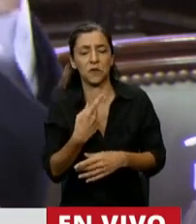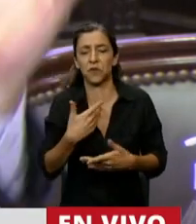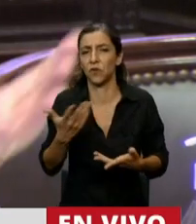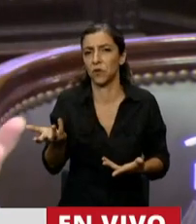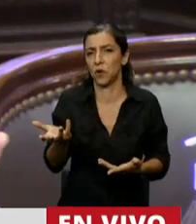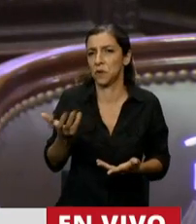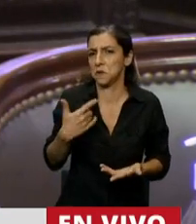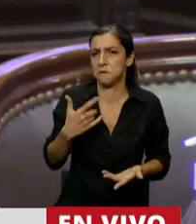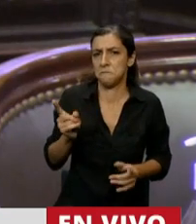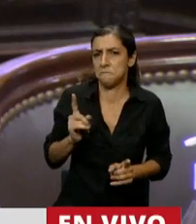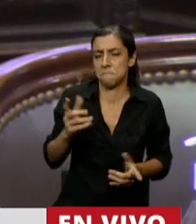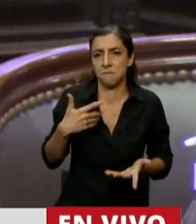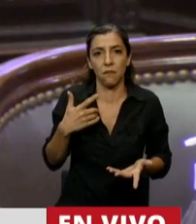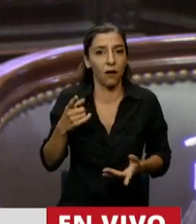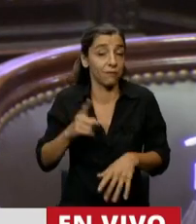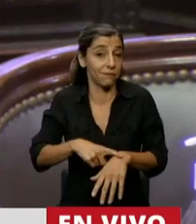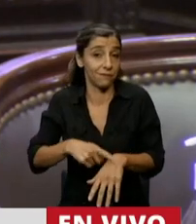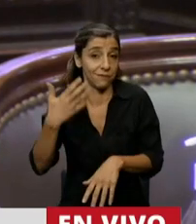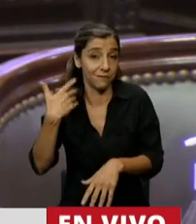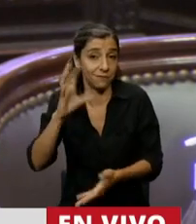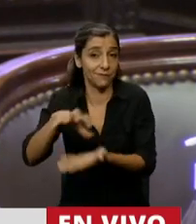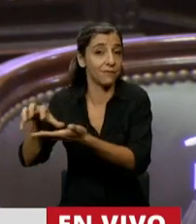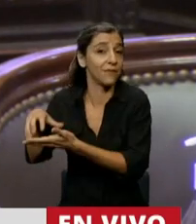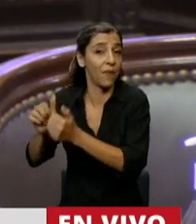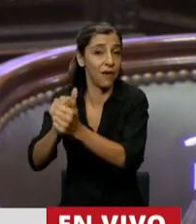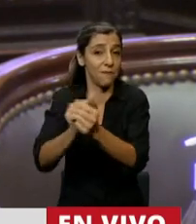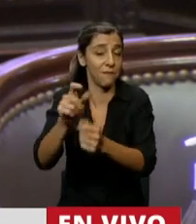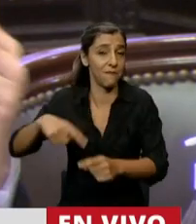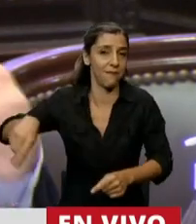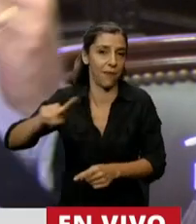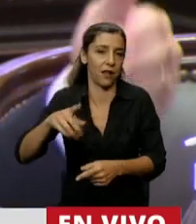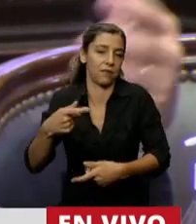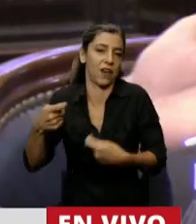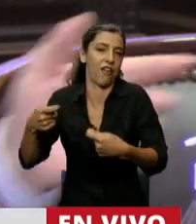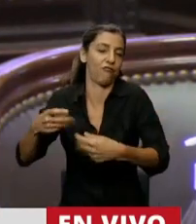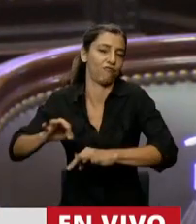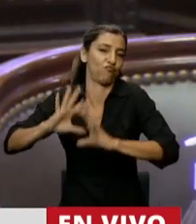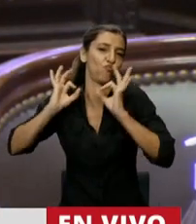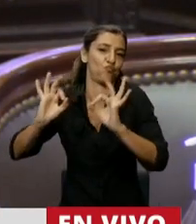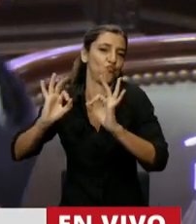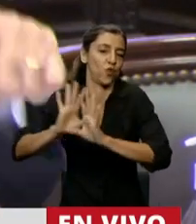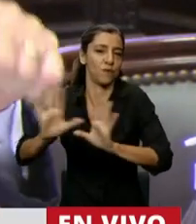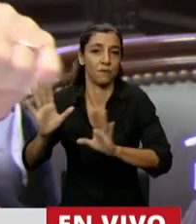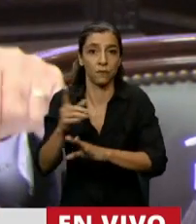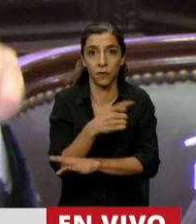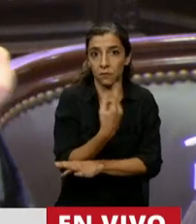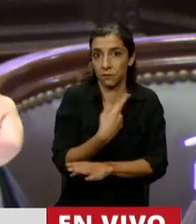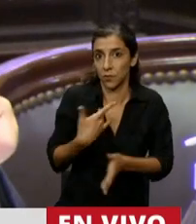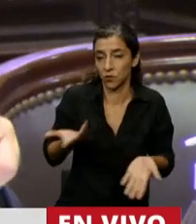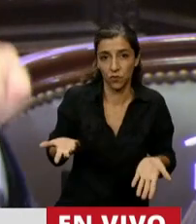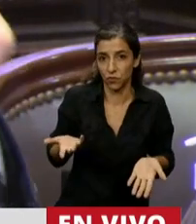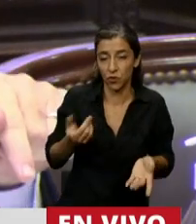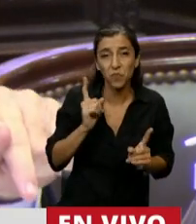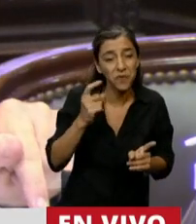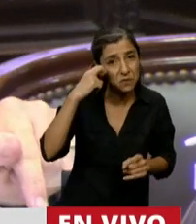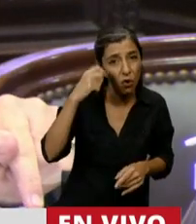negocio redondo para empresas, pero un tremendo mal negocio para aquellos a quienes debíamos proteger y que desde este